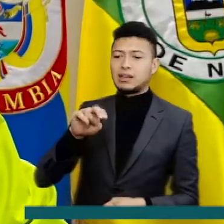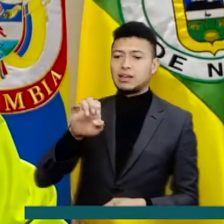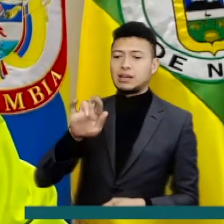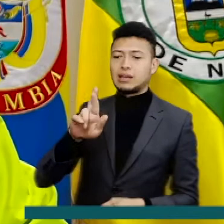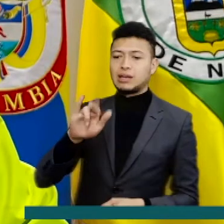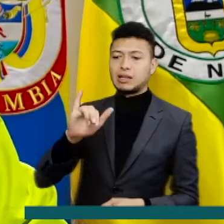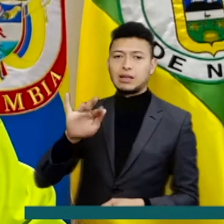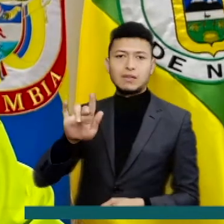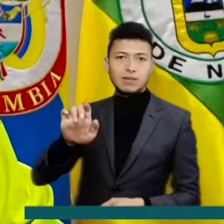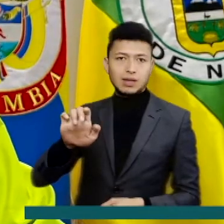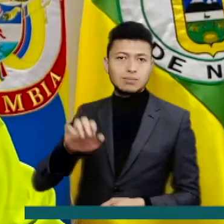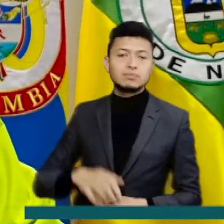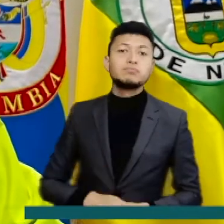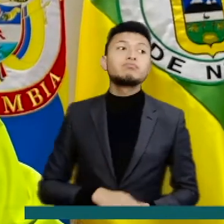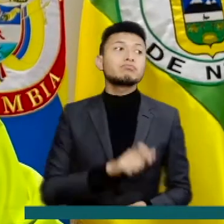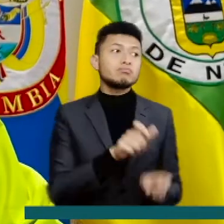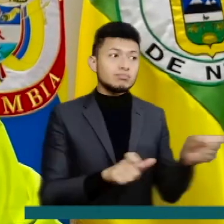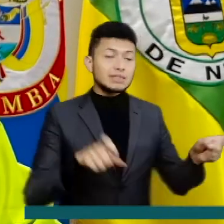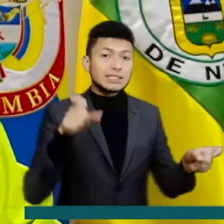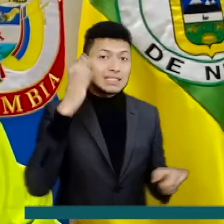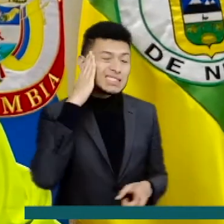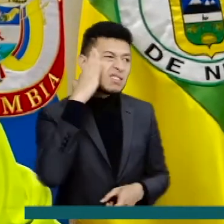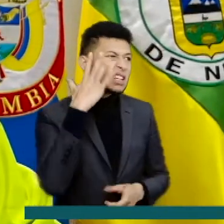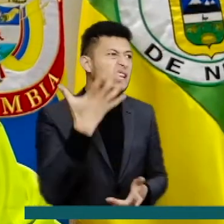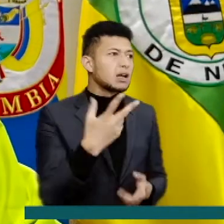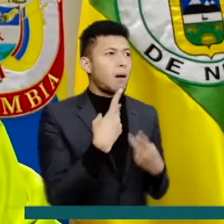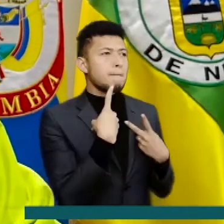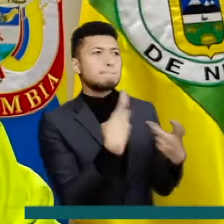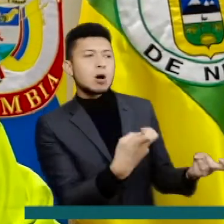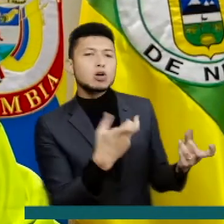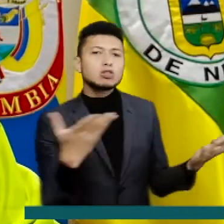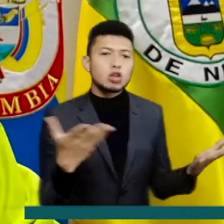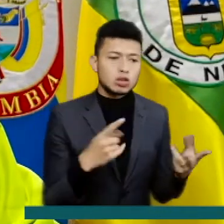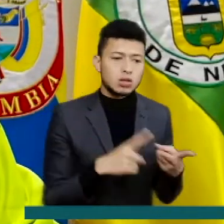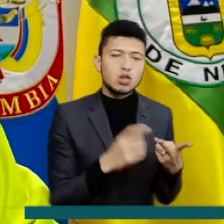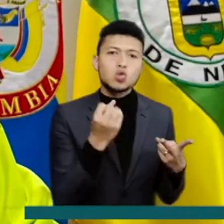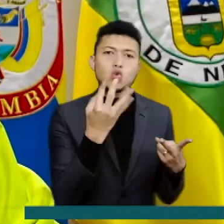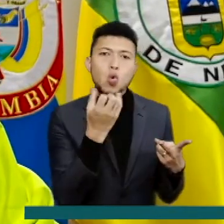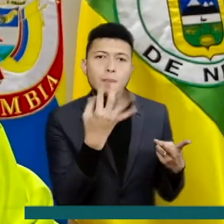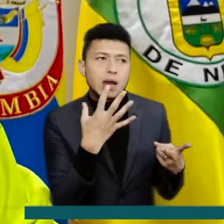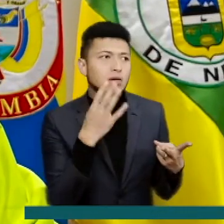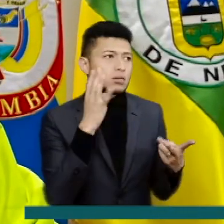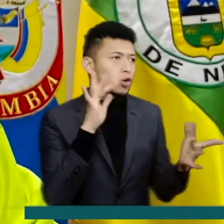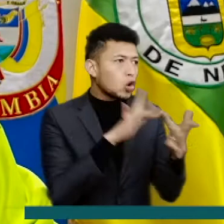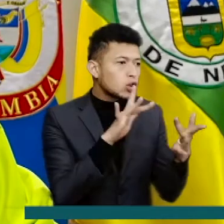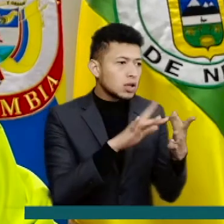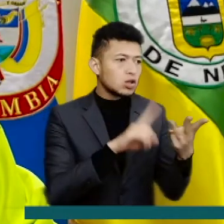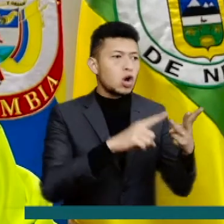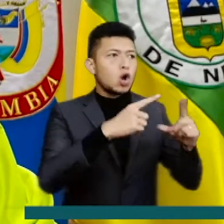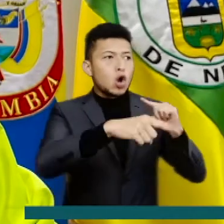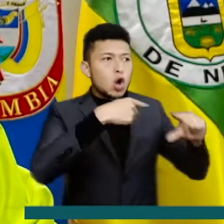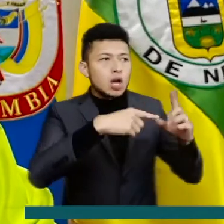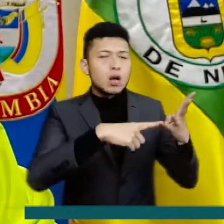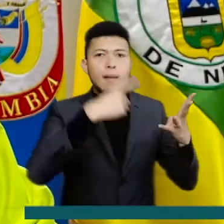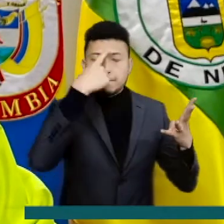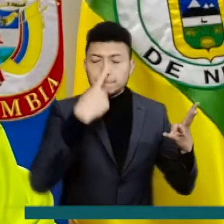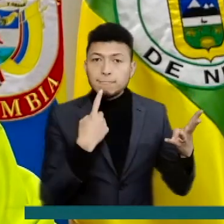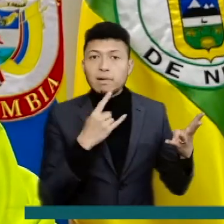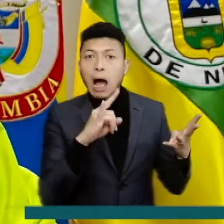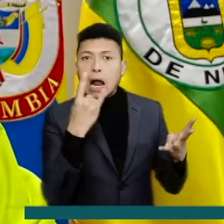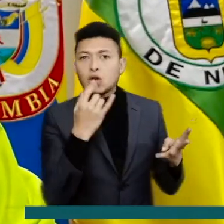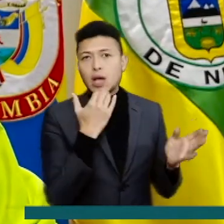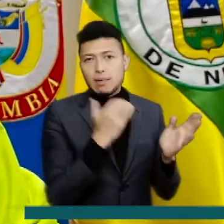verificación primero de dónde se origina la estafa, números de contacto, correos electrónicos y perfiles, si